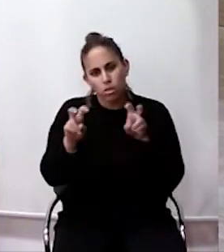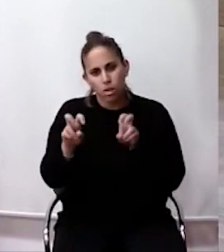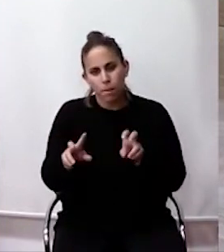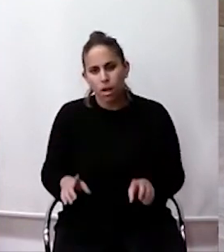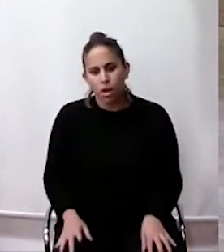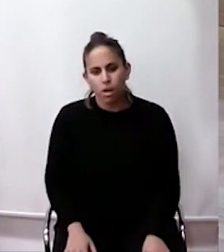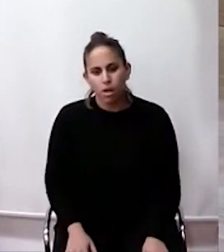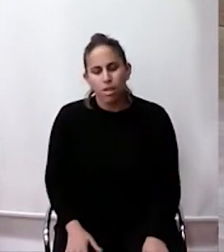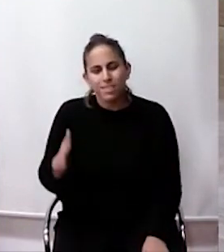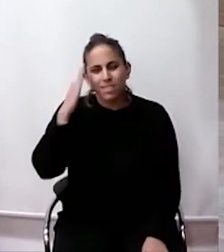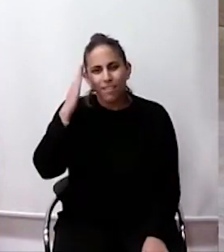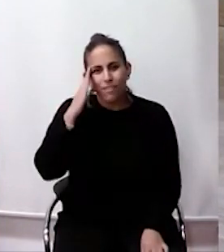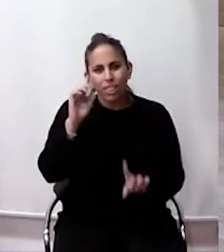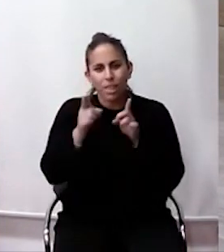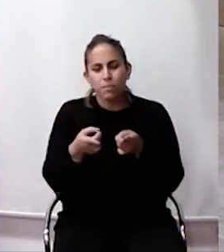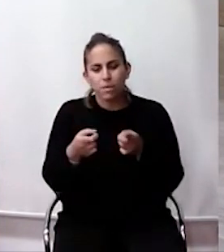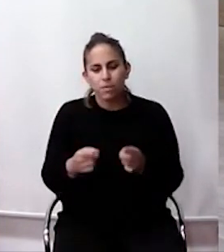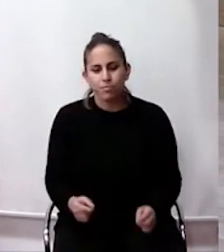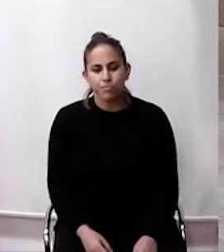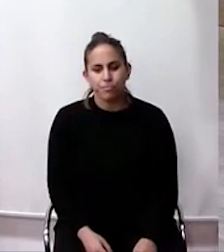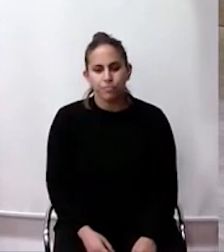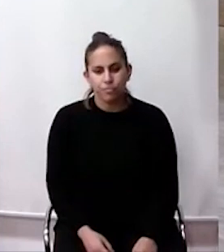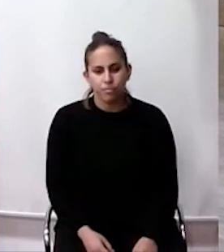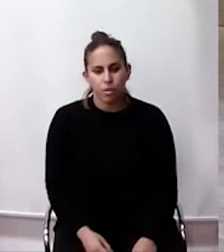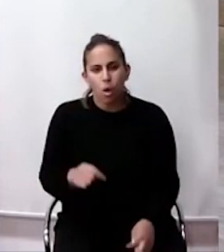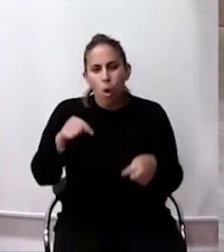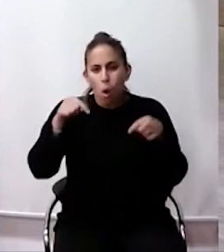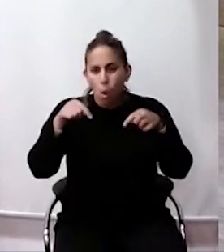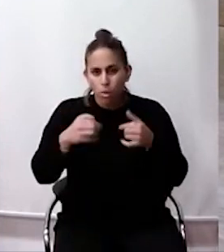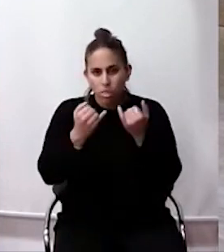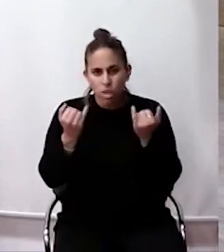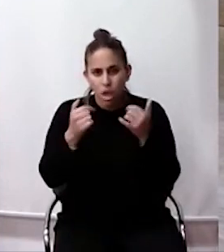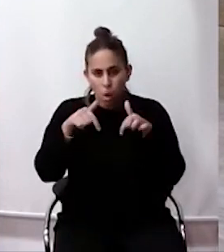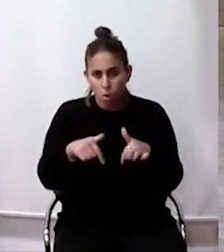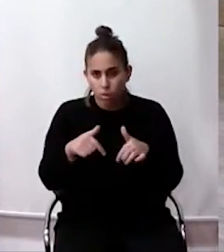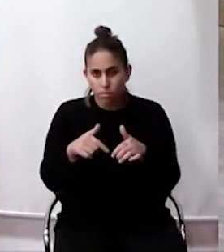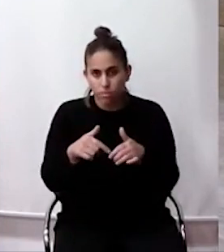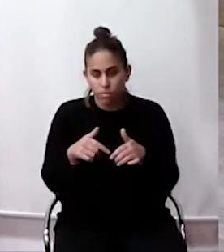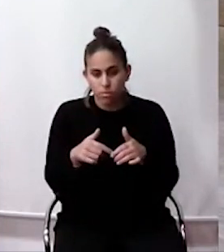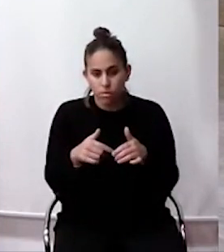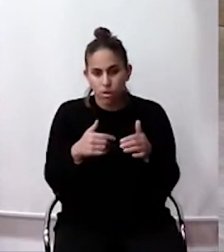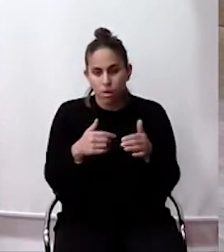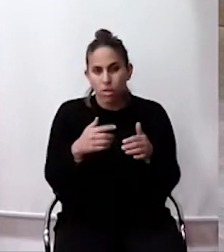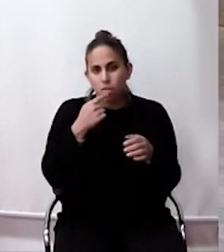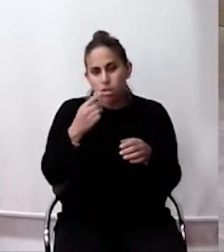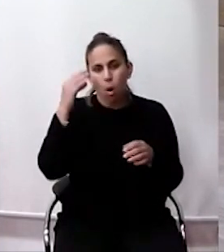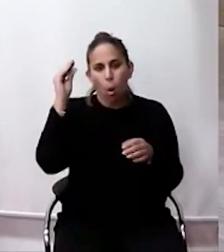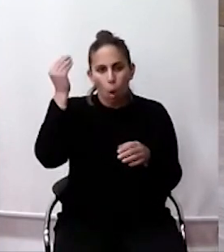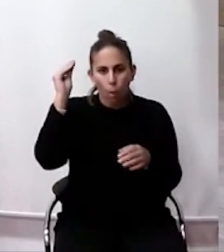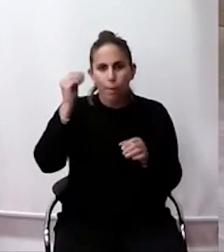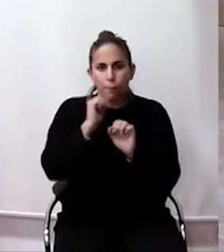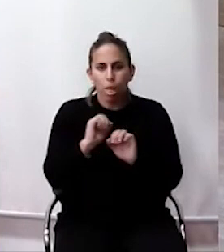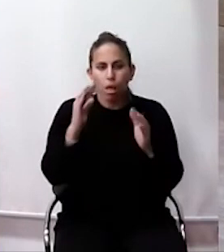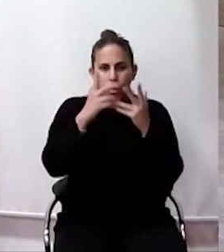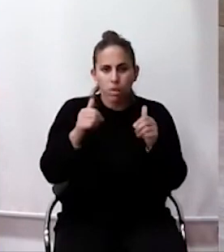y para saber también de que hoy en día, más allá de que los jóvenes se puedan organizar